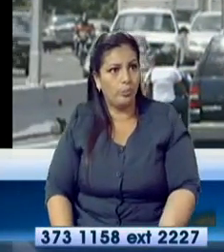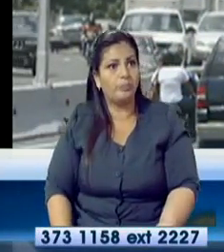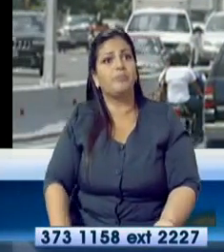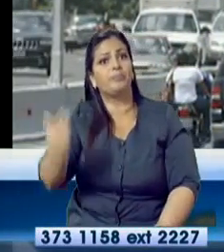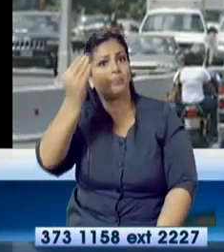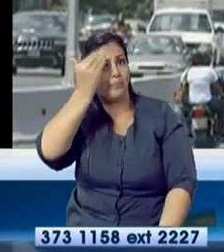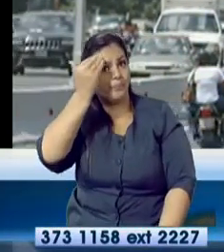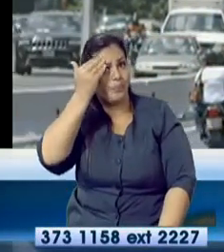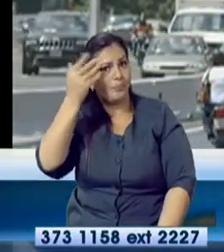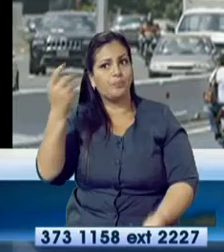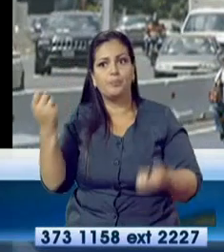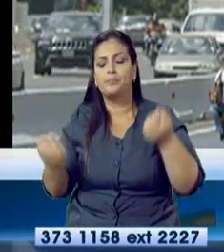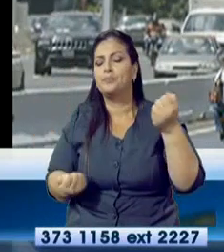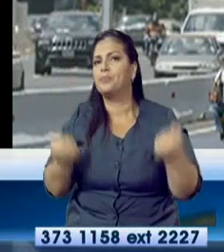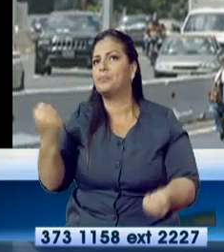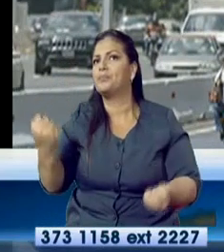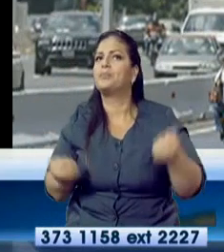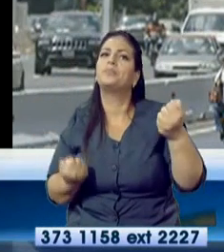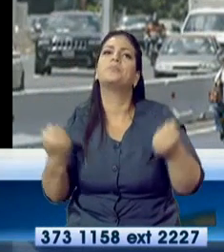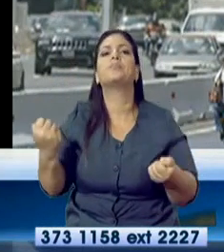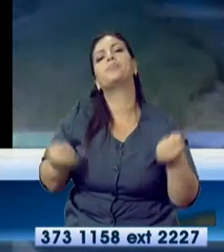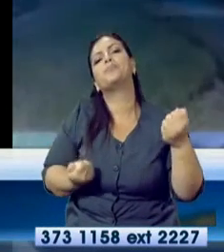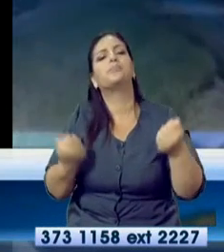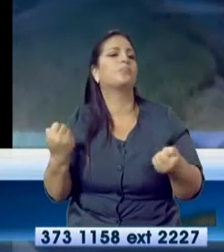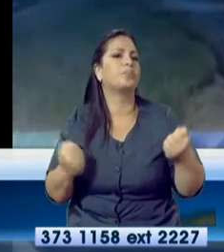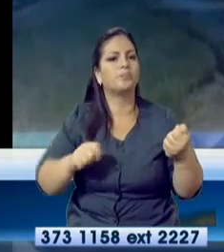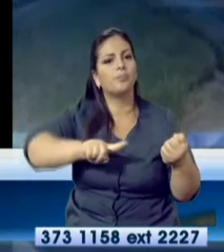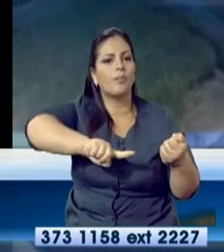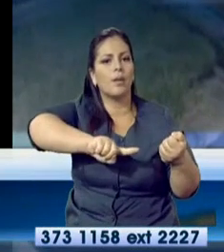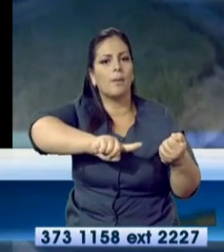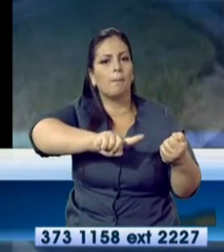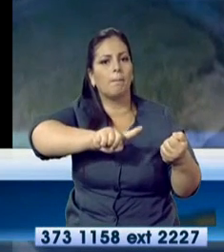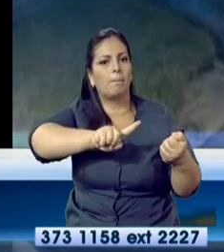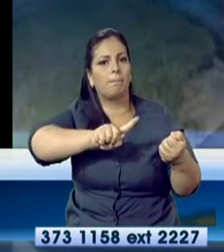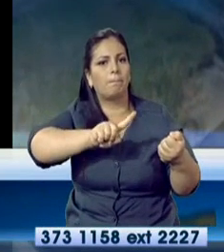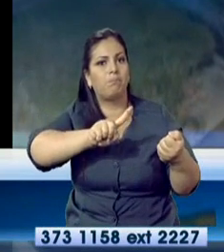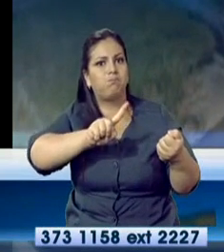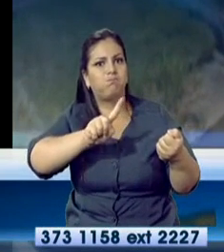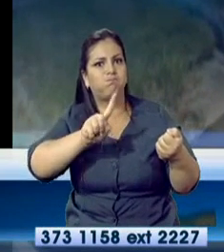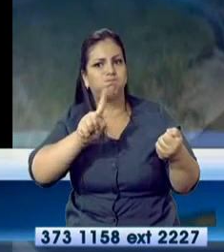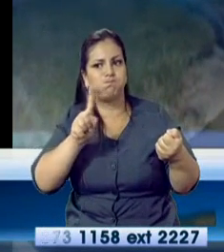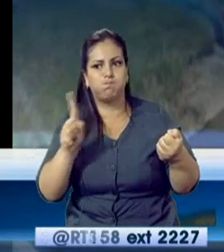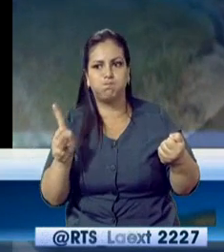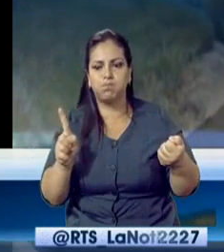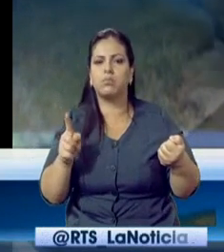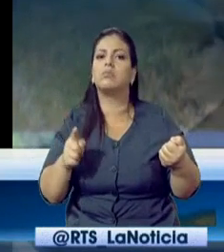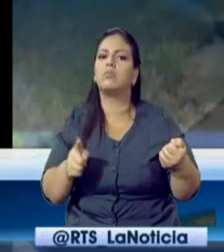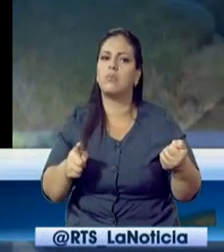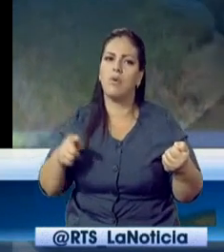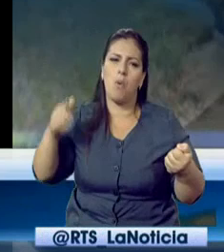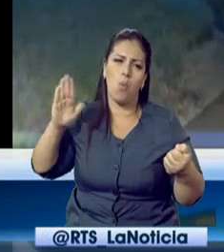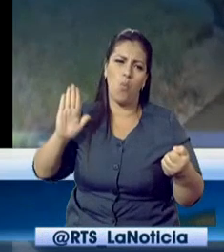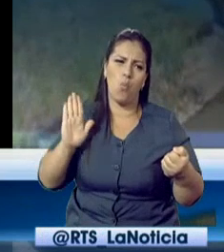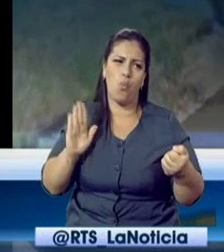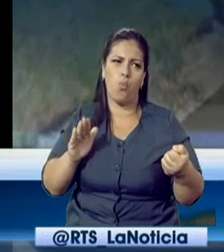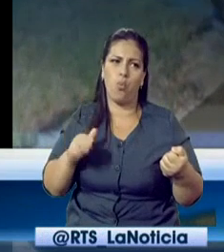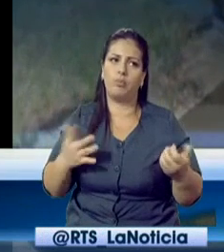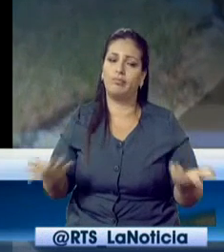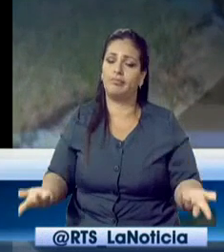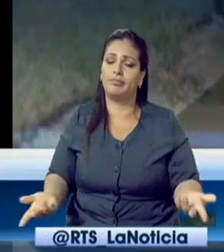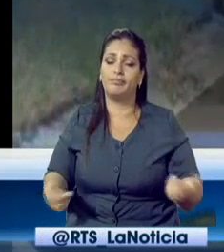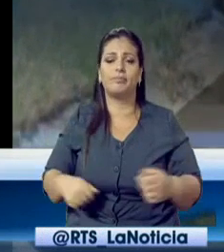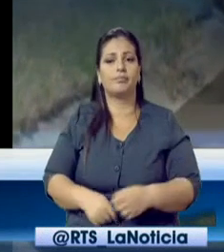velocidad es la primera causa de accidentes de tránsito en Guayaquil, de acuerdo a la ATM. La segunda es no respetar las